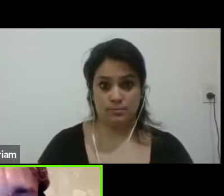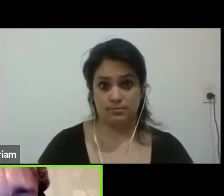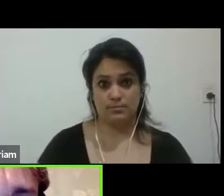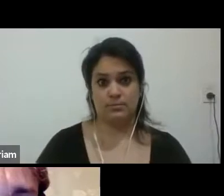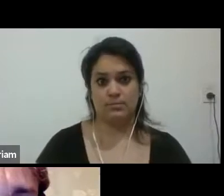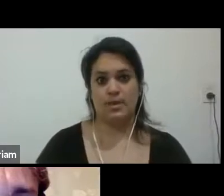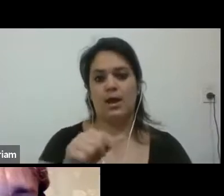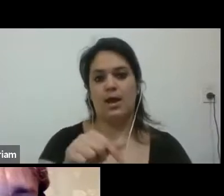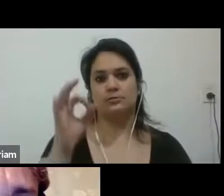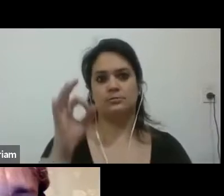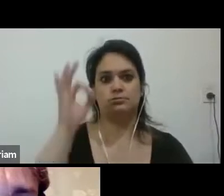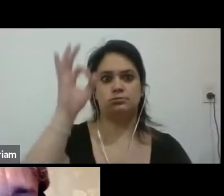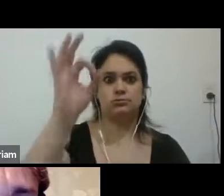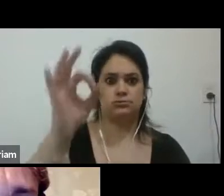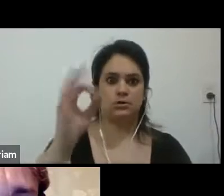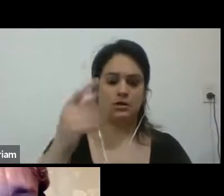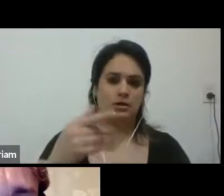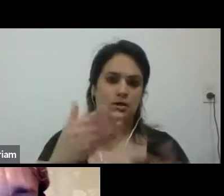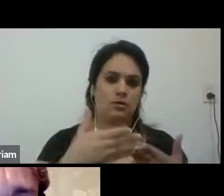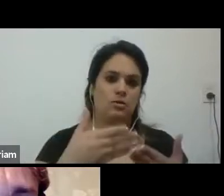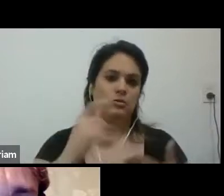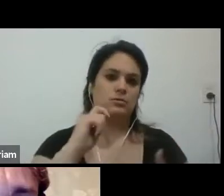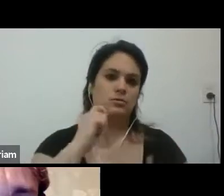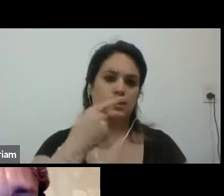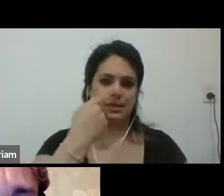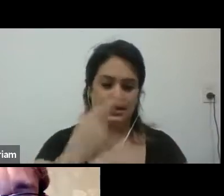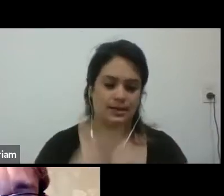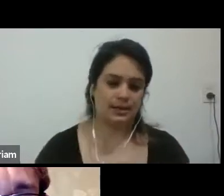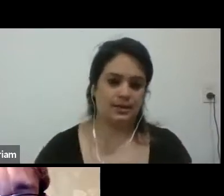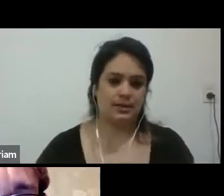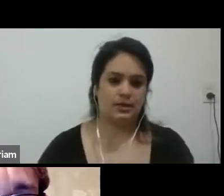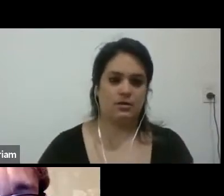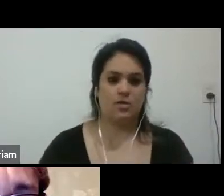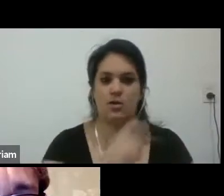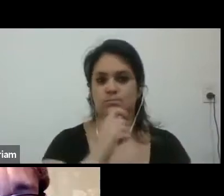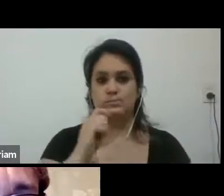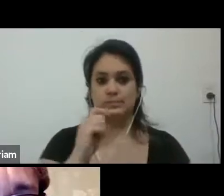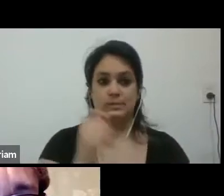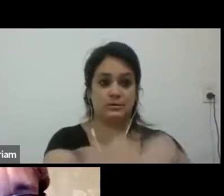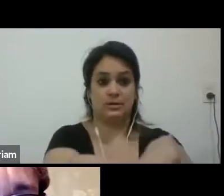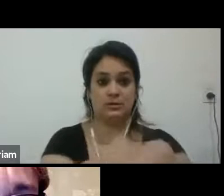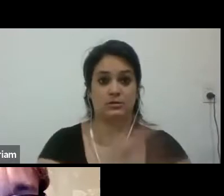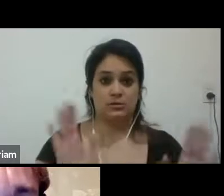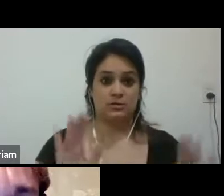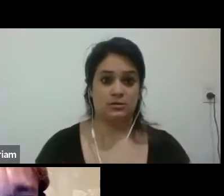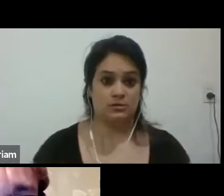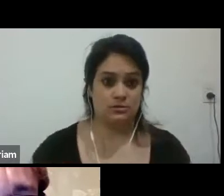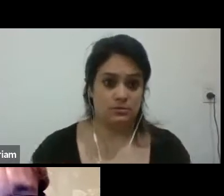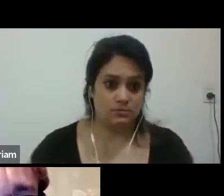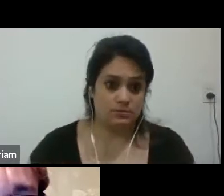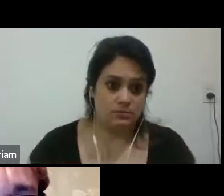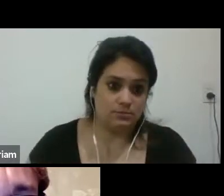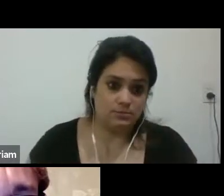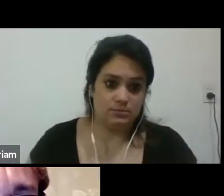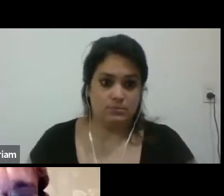visión a futuro muy pero muy buena y enriquecedora les mando a todos un abrazo de andro te dejo cerrar